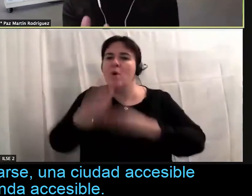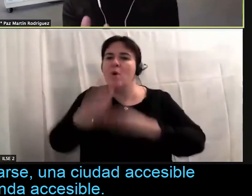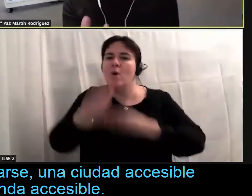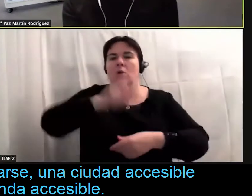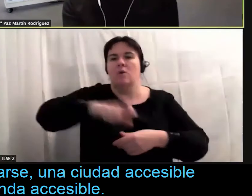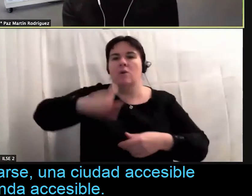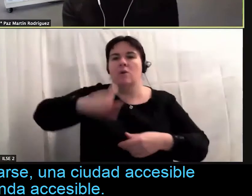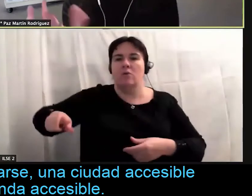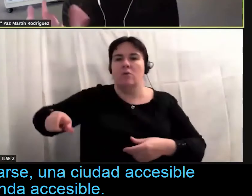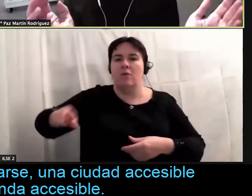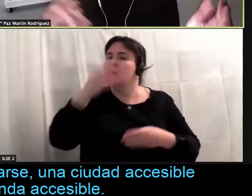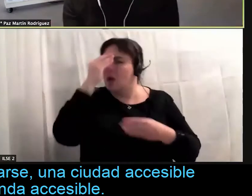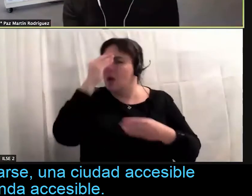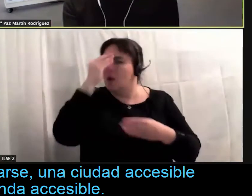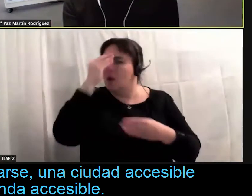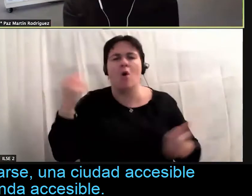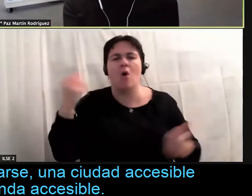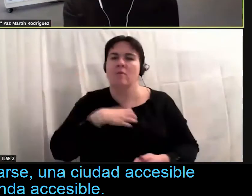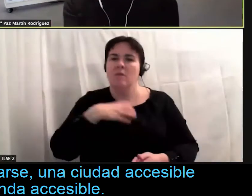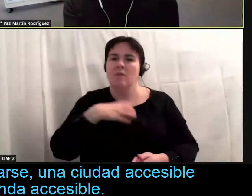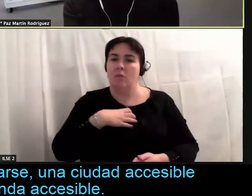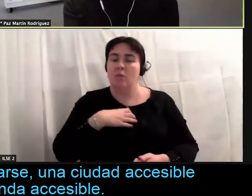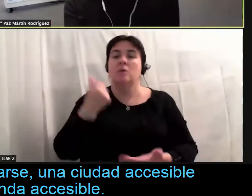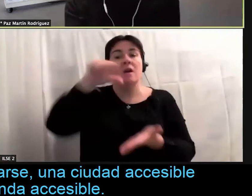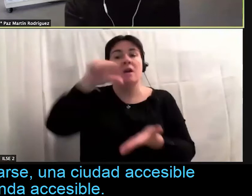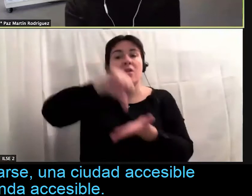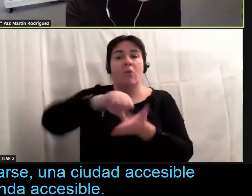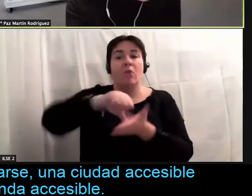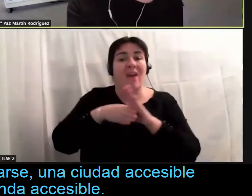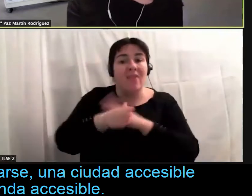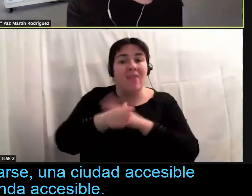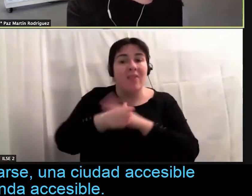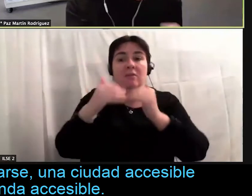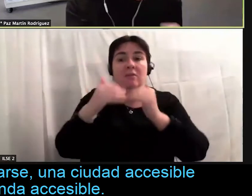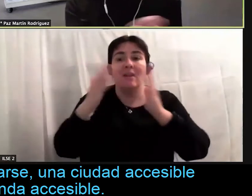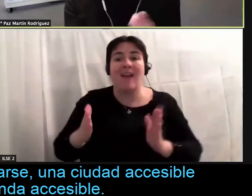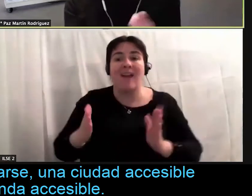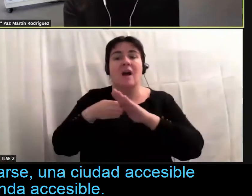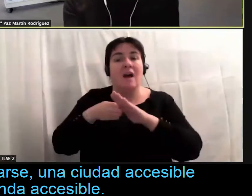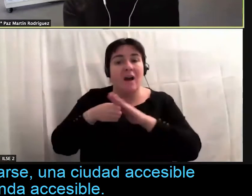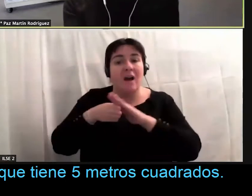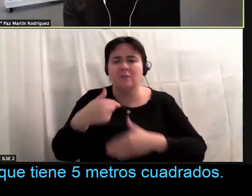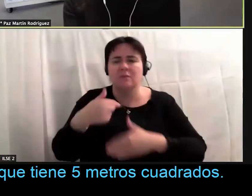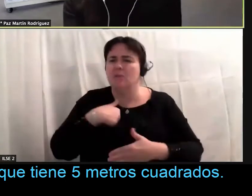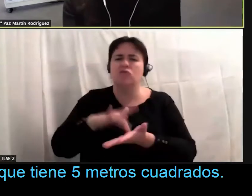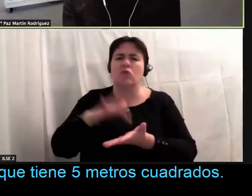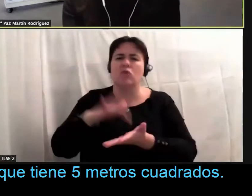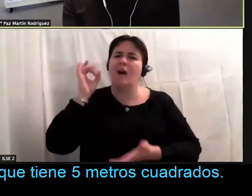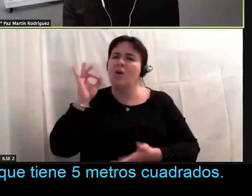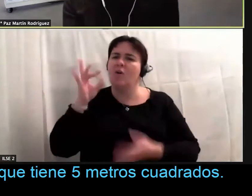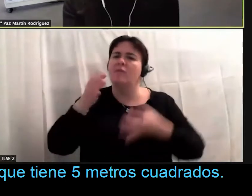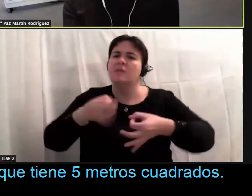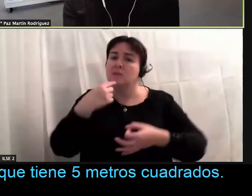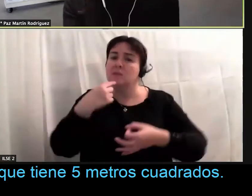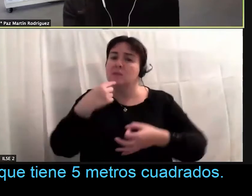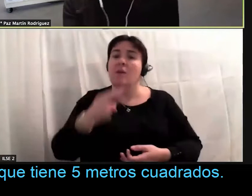que tanto una ciudad accesible como una vivienda accesible, yo en todas mis conferencias lo digo, un baño accesible es un